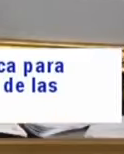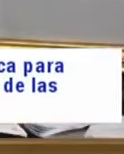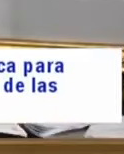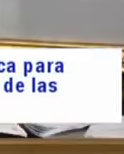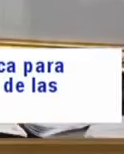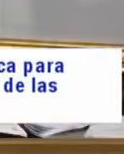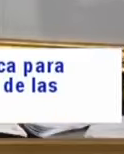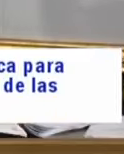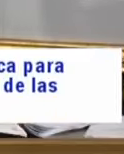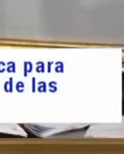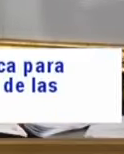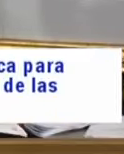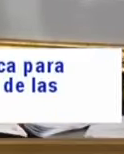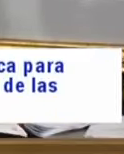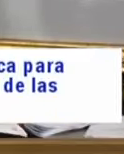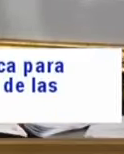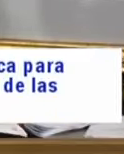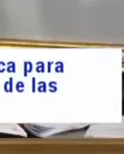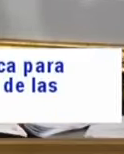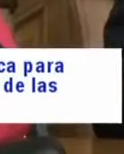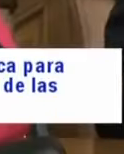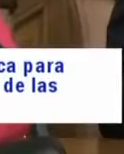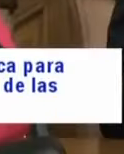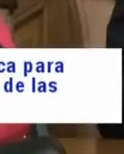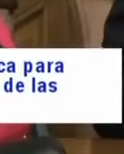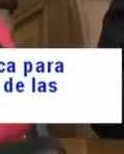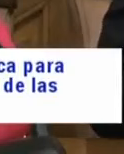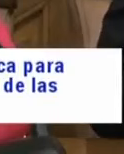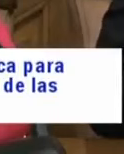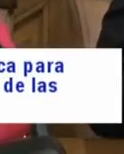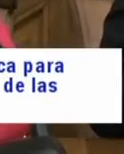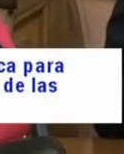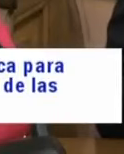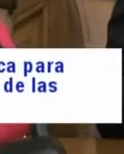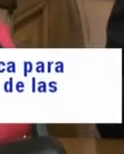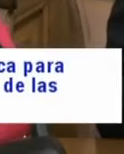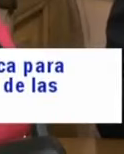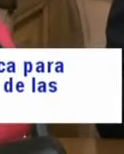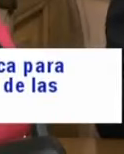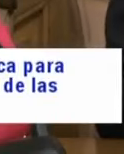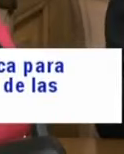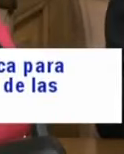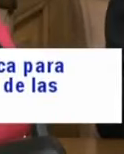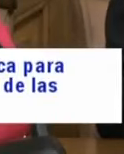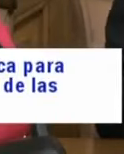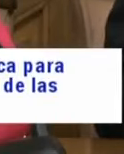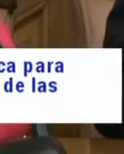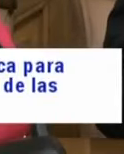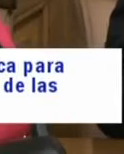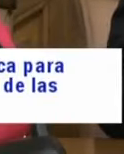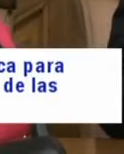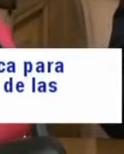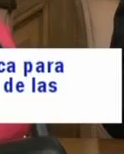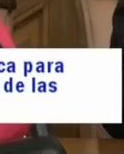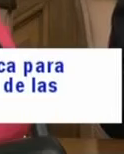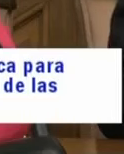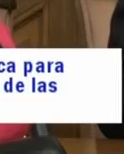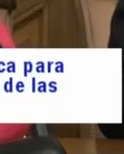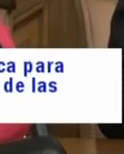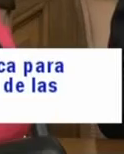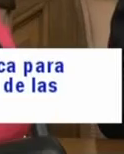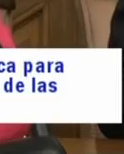En consideración, aprobado. Siguiente. 236º. Se sugiere aprobar sin modificación la denominación del epígrafe del